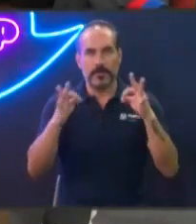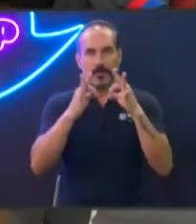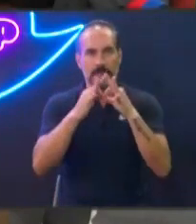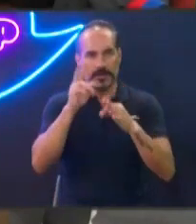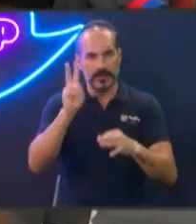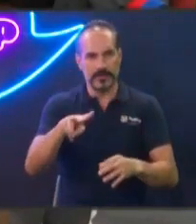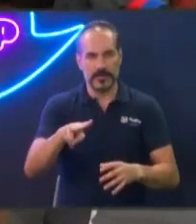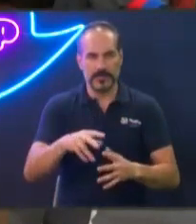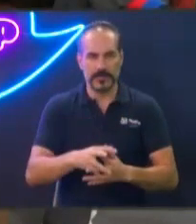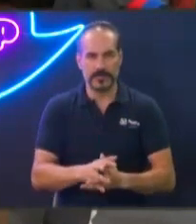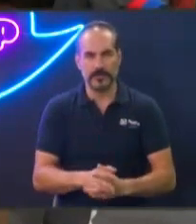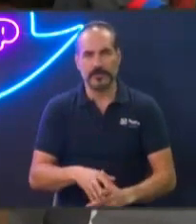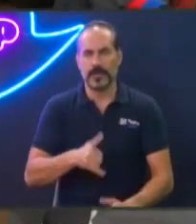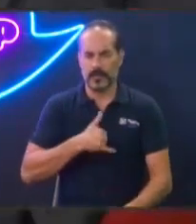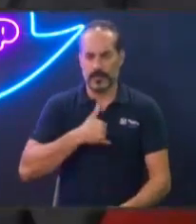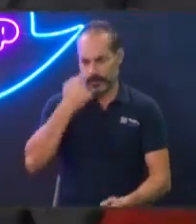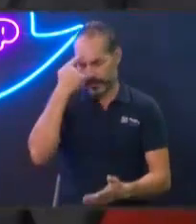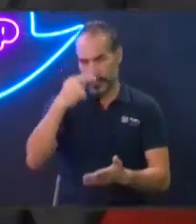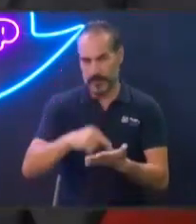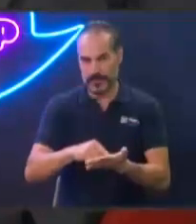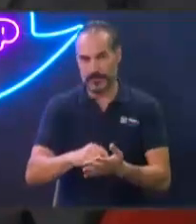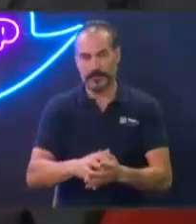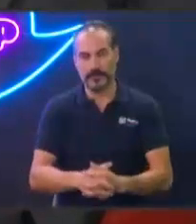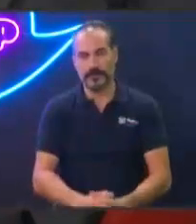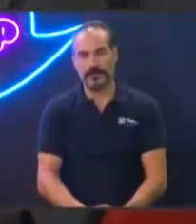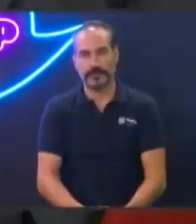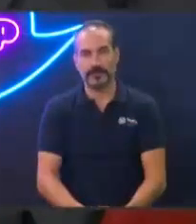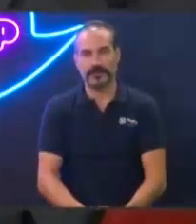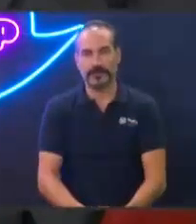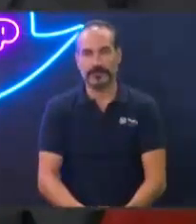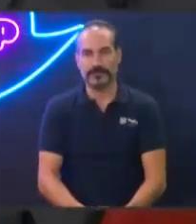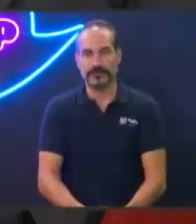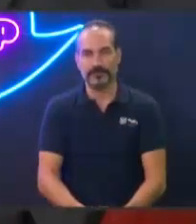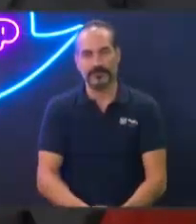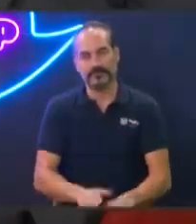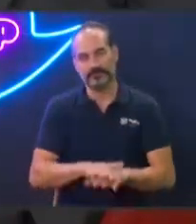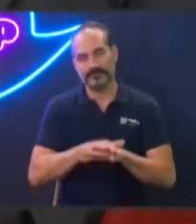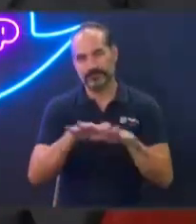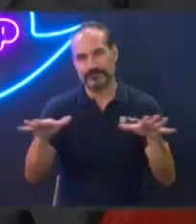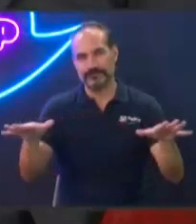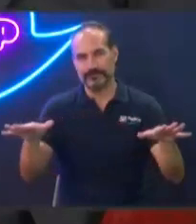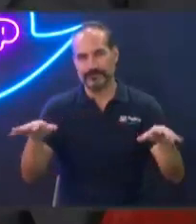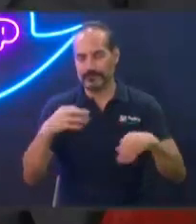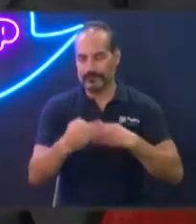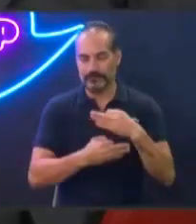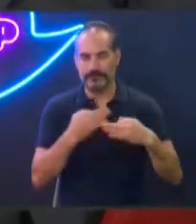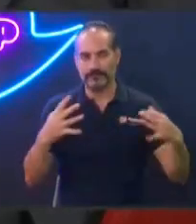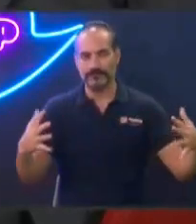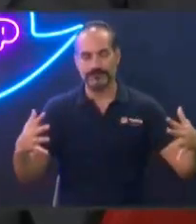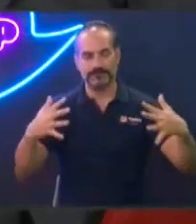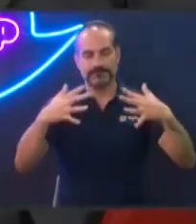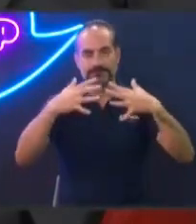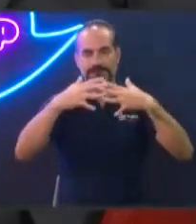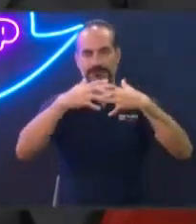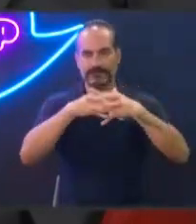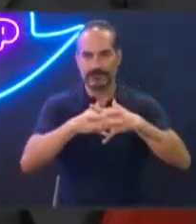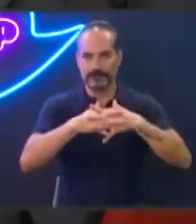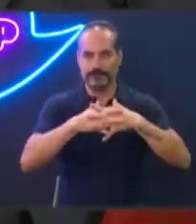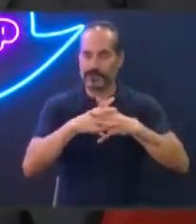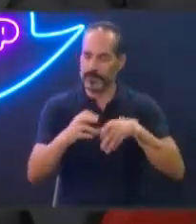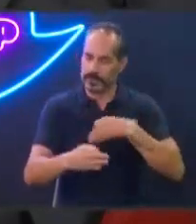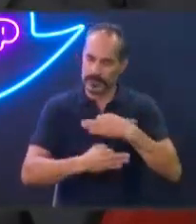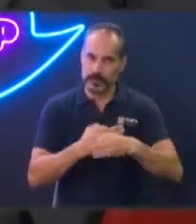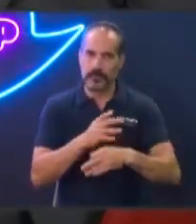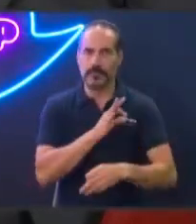no que me parece a mí son de índole General nos nos involucran y nos impactan a todos y creo que todos